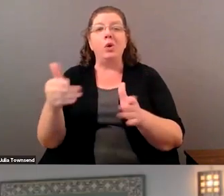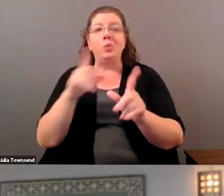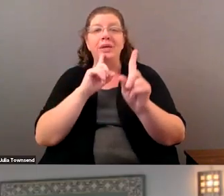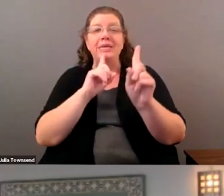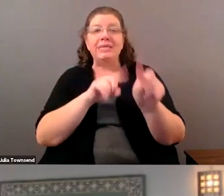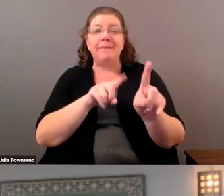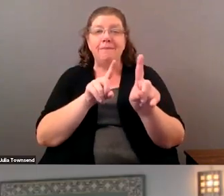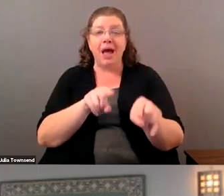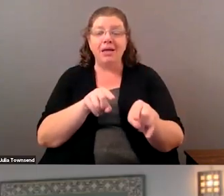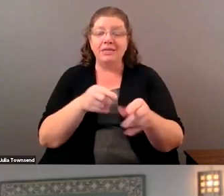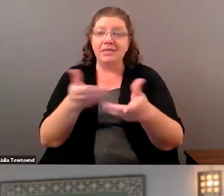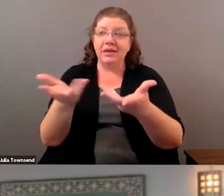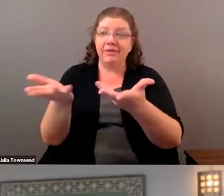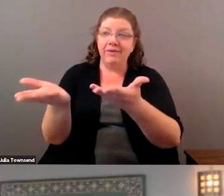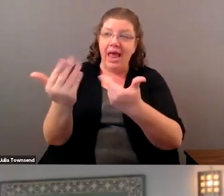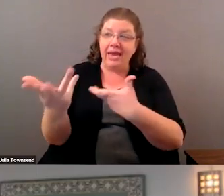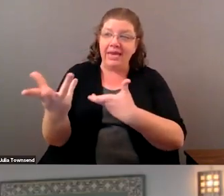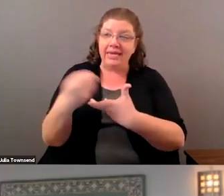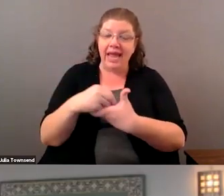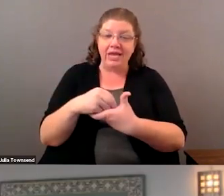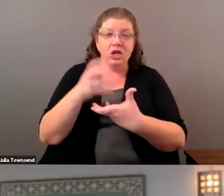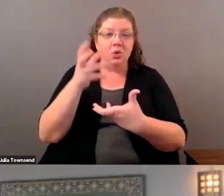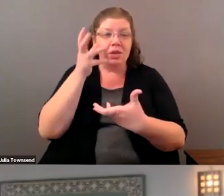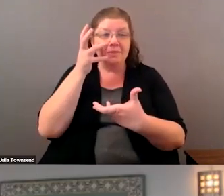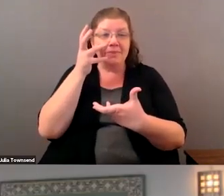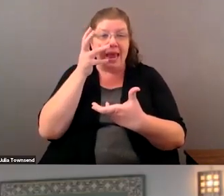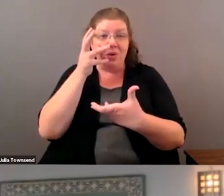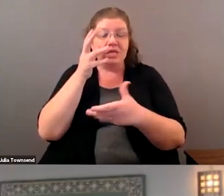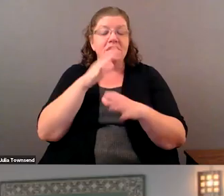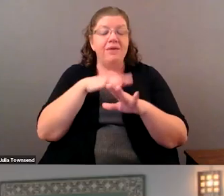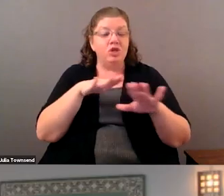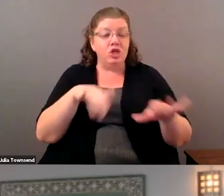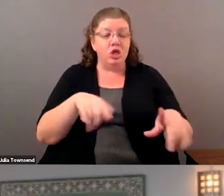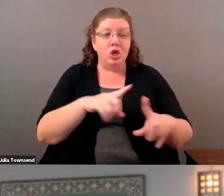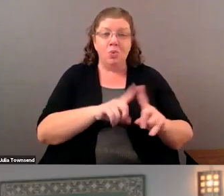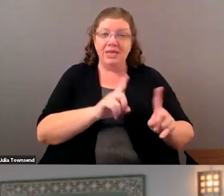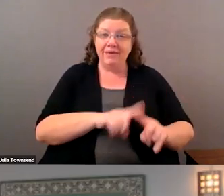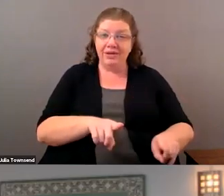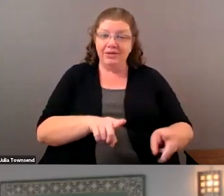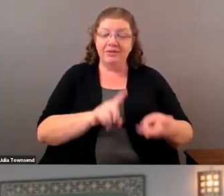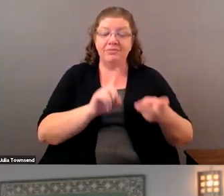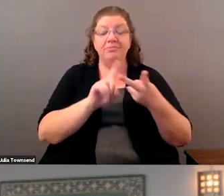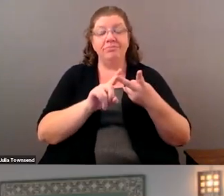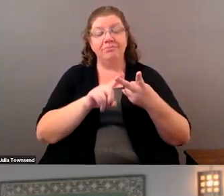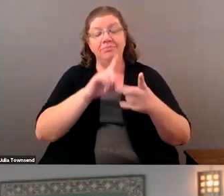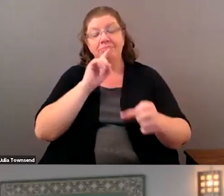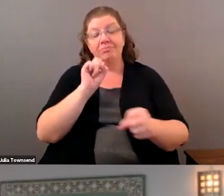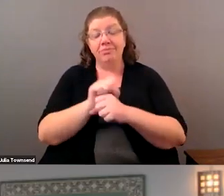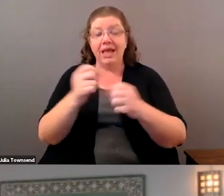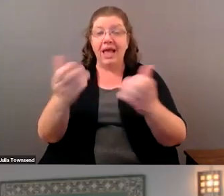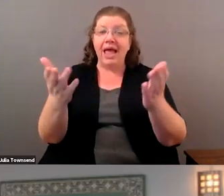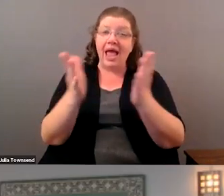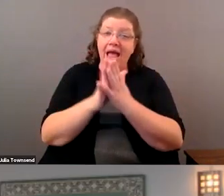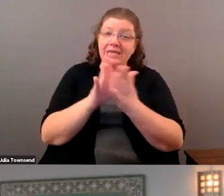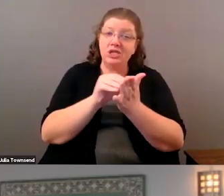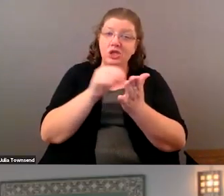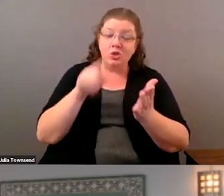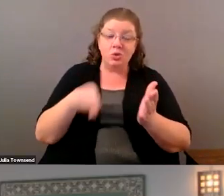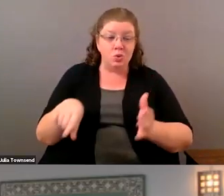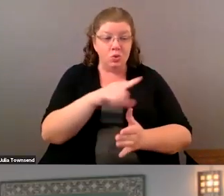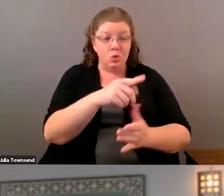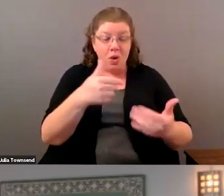comunidad y educadores sean pues participen más con los padres que tienen